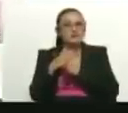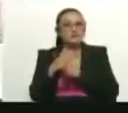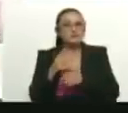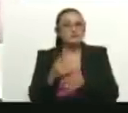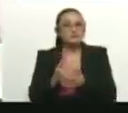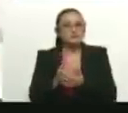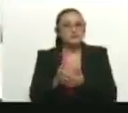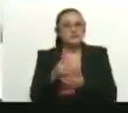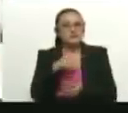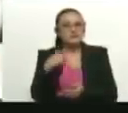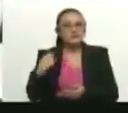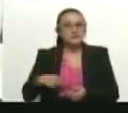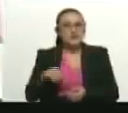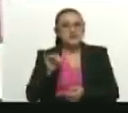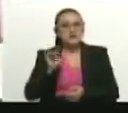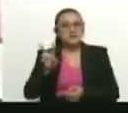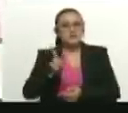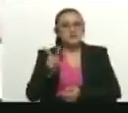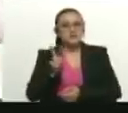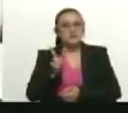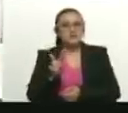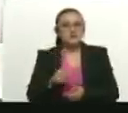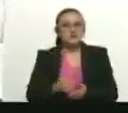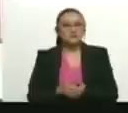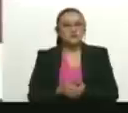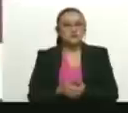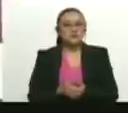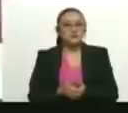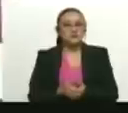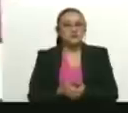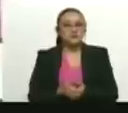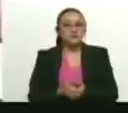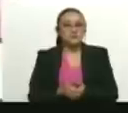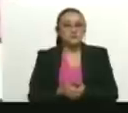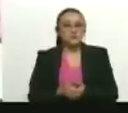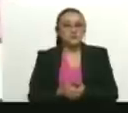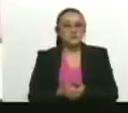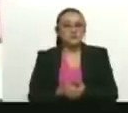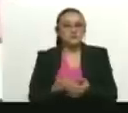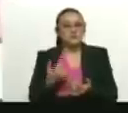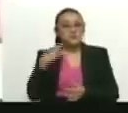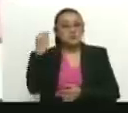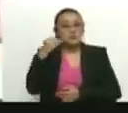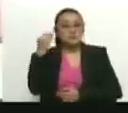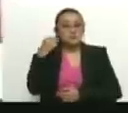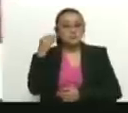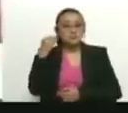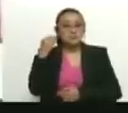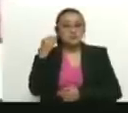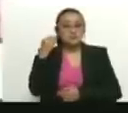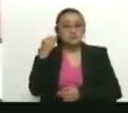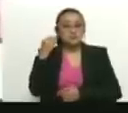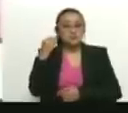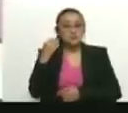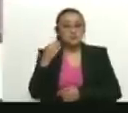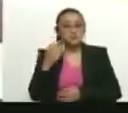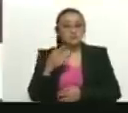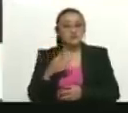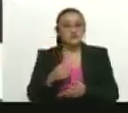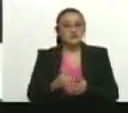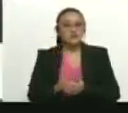entre China y Venezuela, entre China y América Latina? Yo creo que pudiéramos